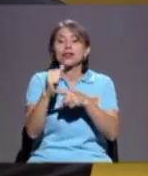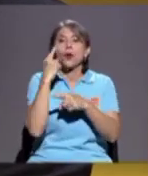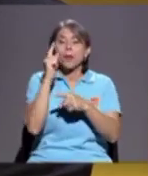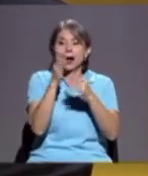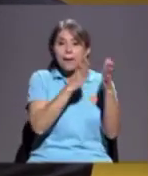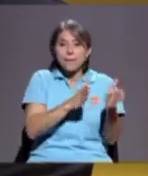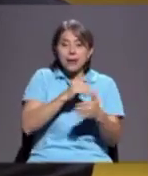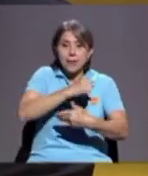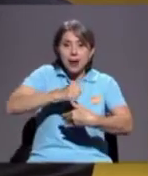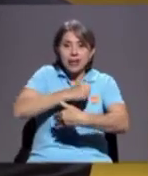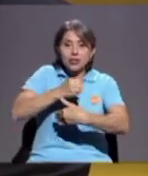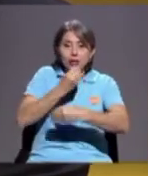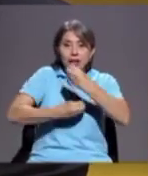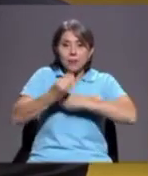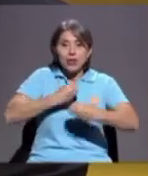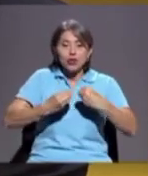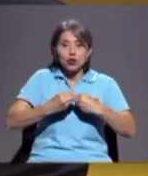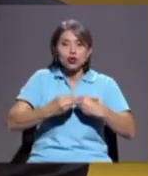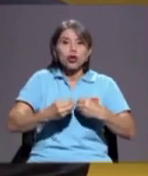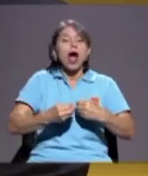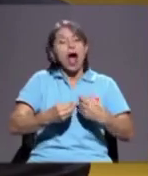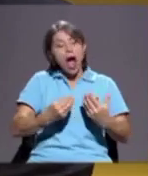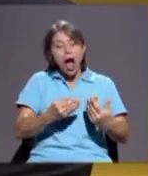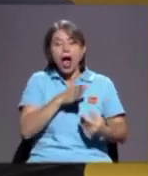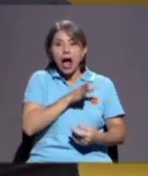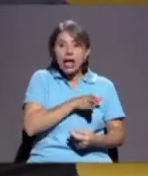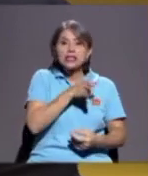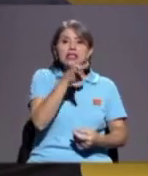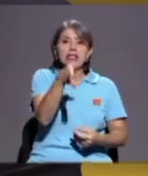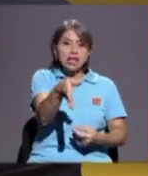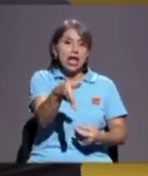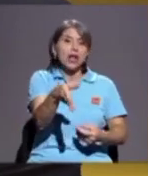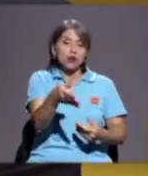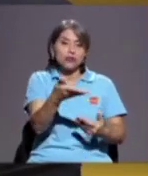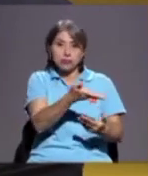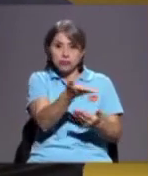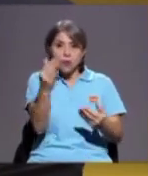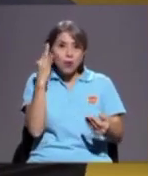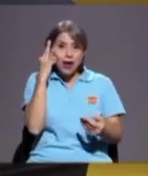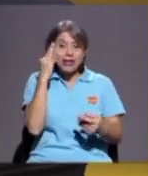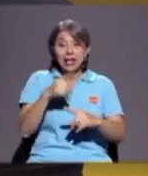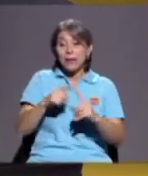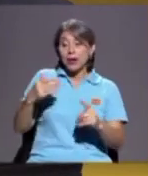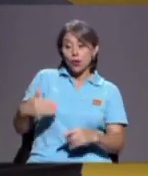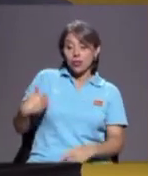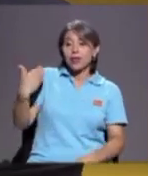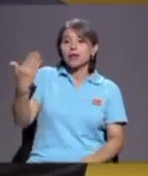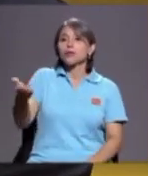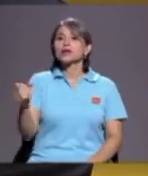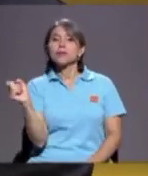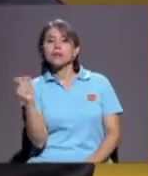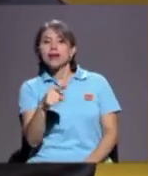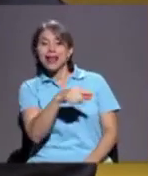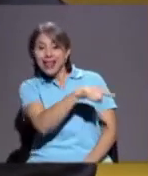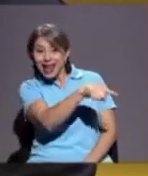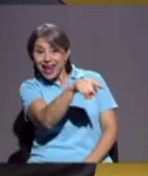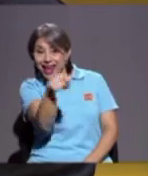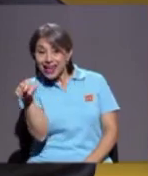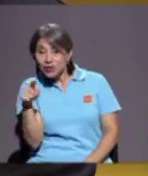alimentos. Asistieron X cantidad, pero el siguiente paso es cuántas de ellos efectivamente lograron